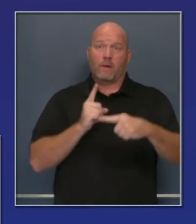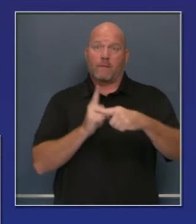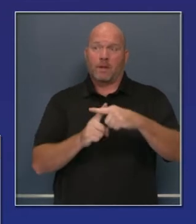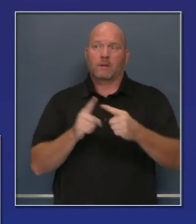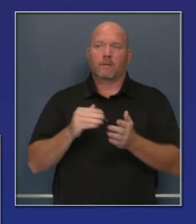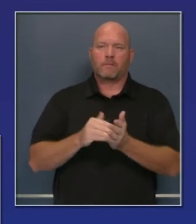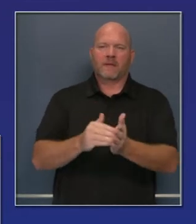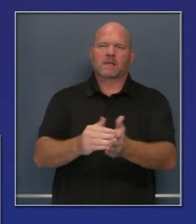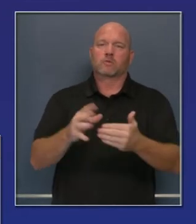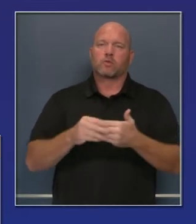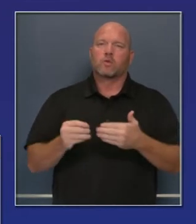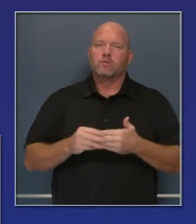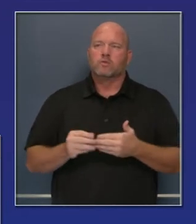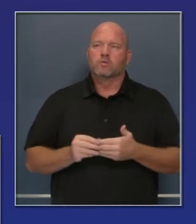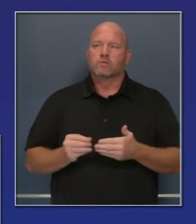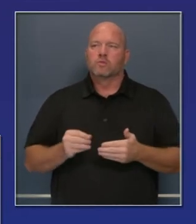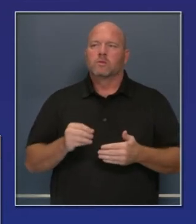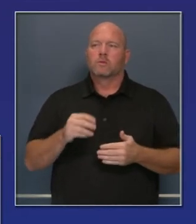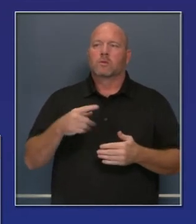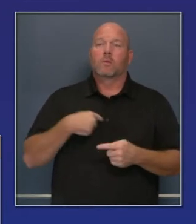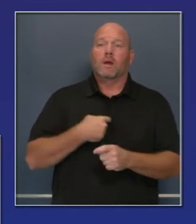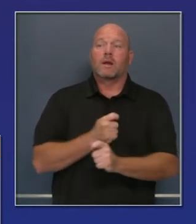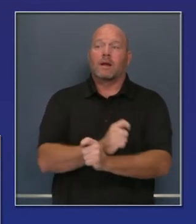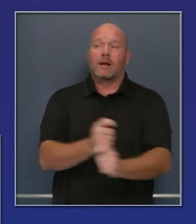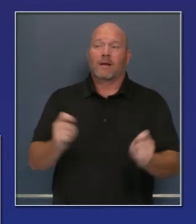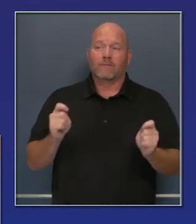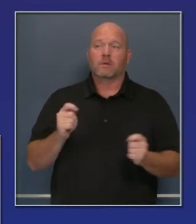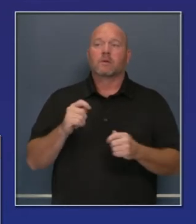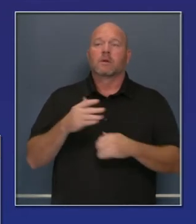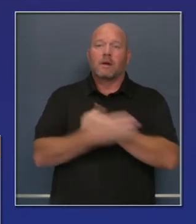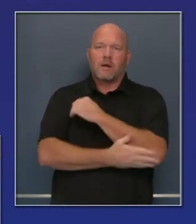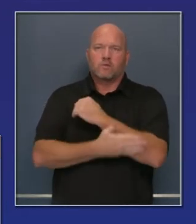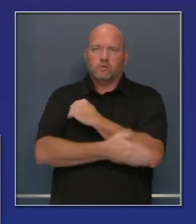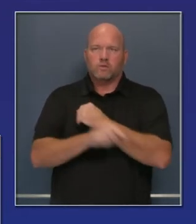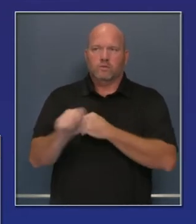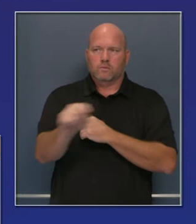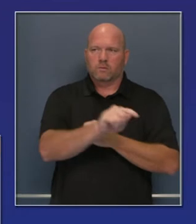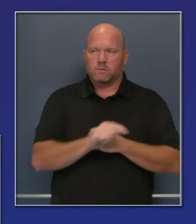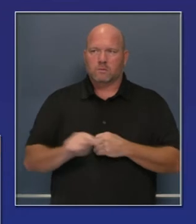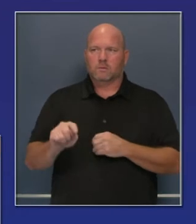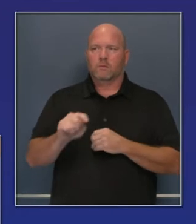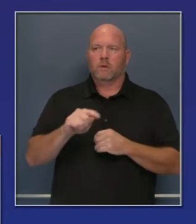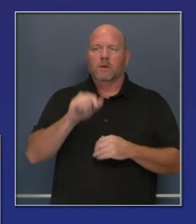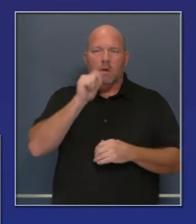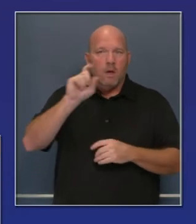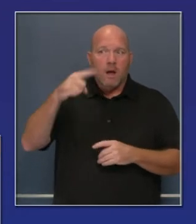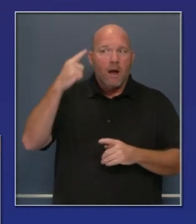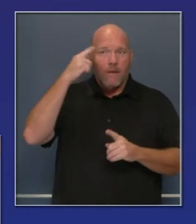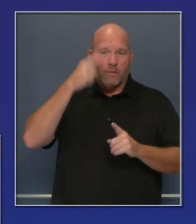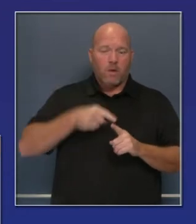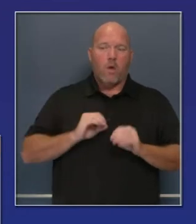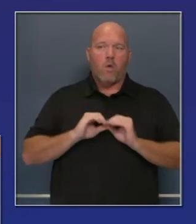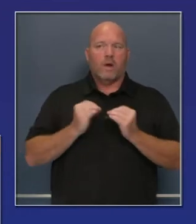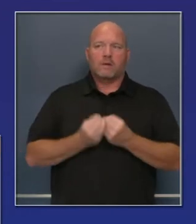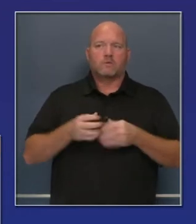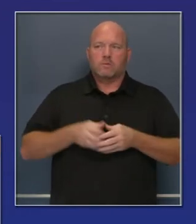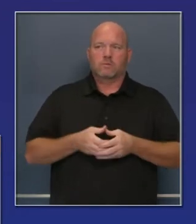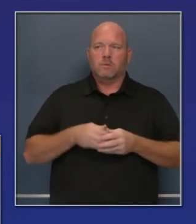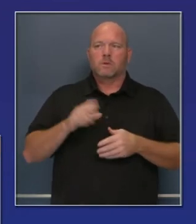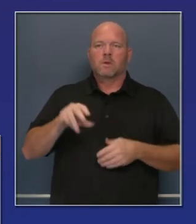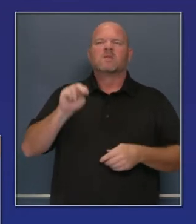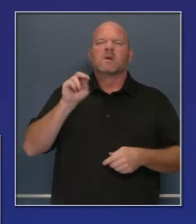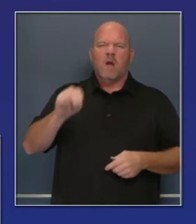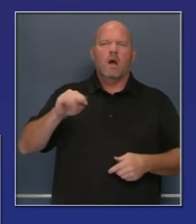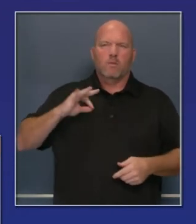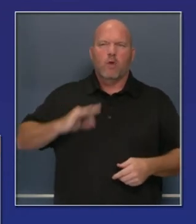incluyendo 50 millones de dólares y más que fueron distribuidos a los distintos condados, a organizaciones sin